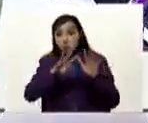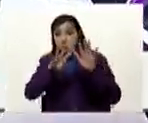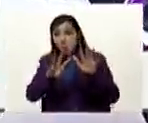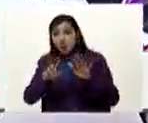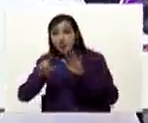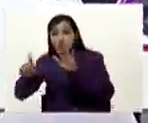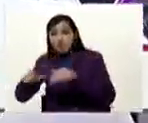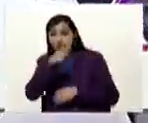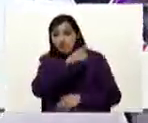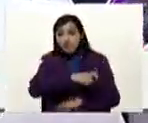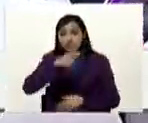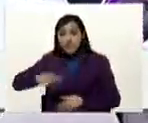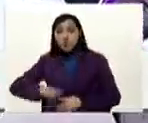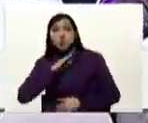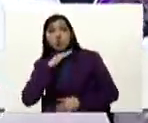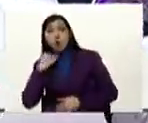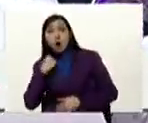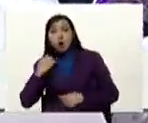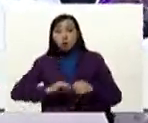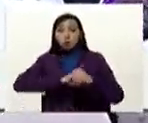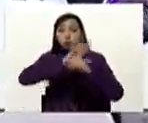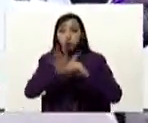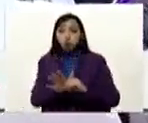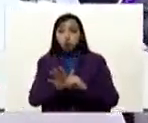9.996 casos nuevos de COVID-19.